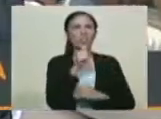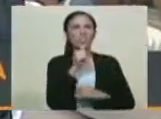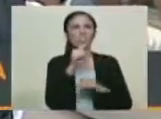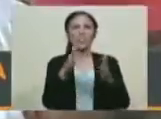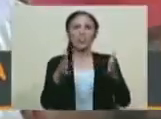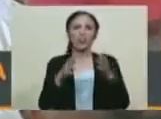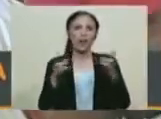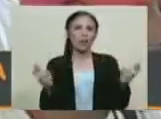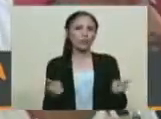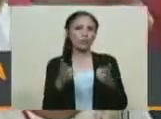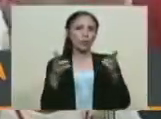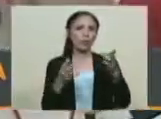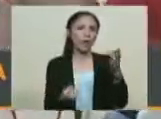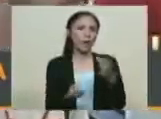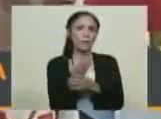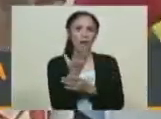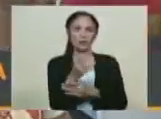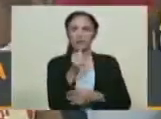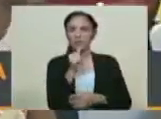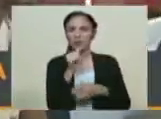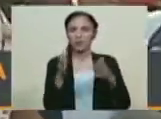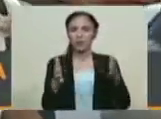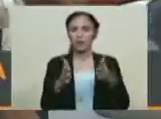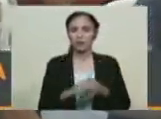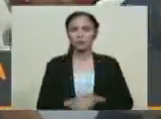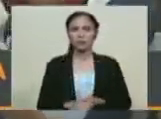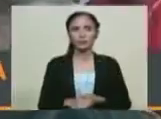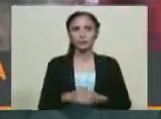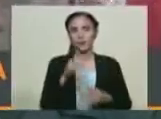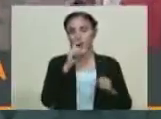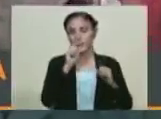mayo? ¿Quién gana el 20 de mayo?